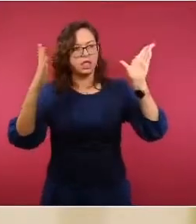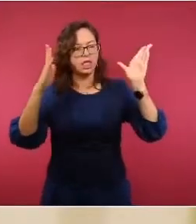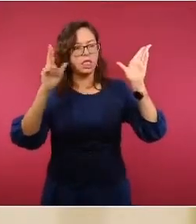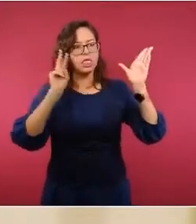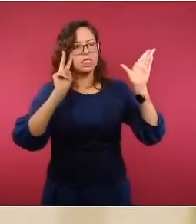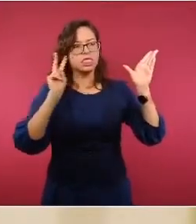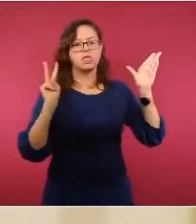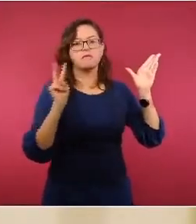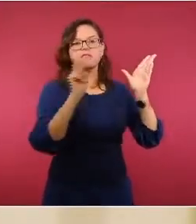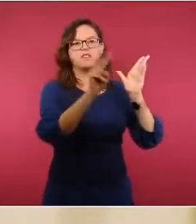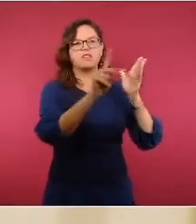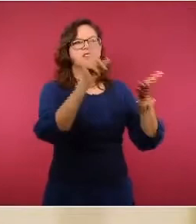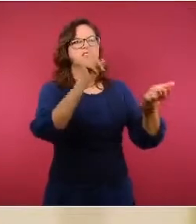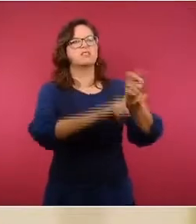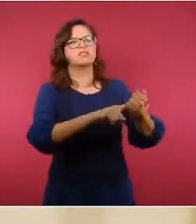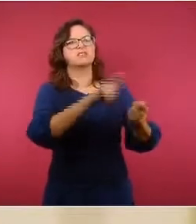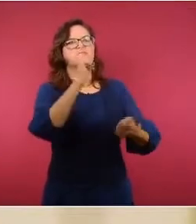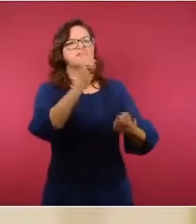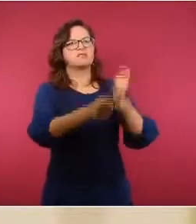el avión por dentro,